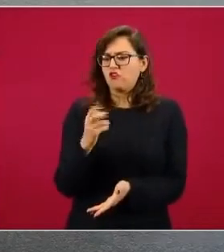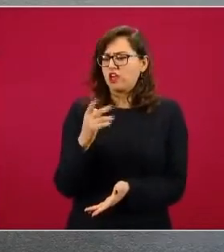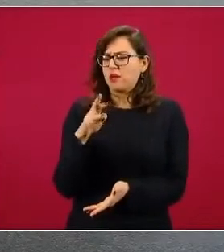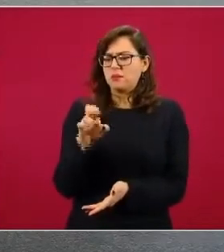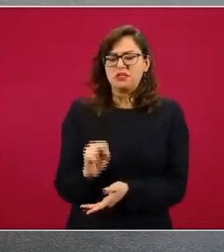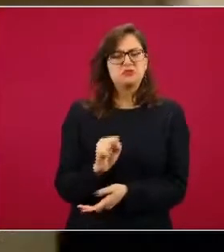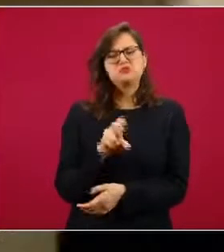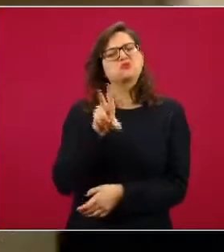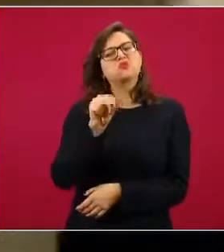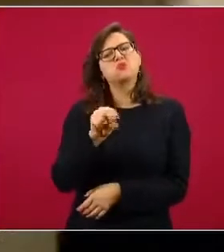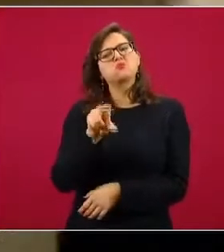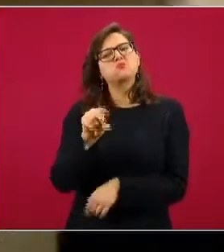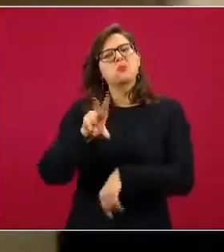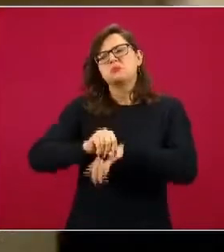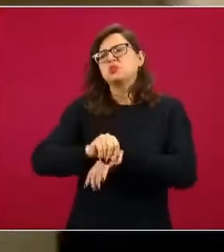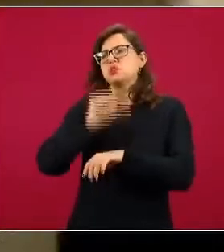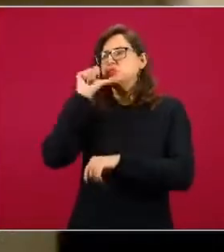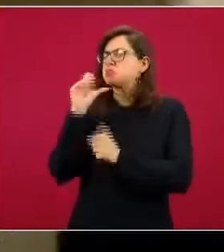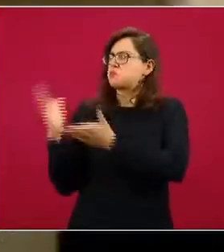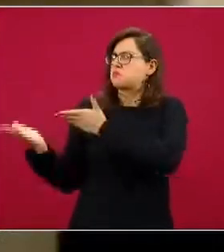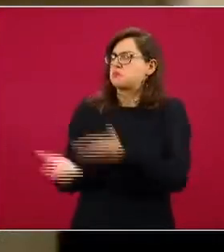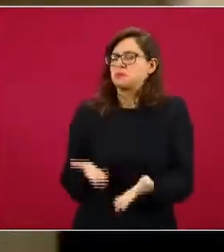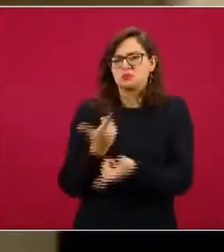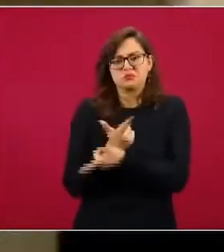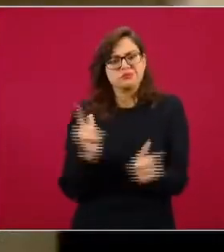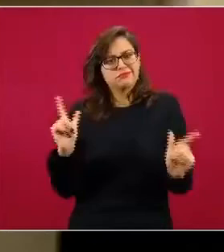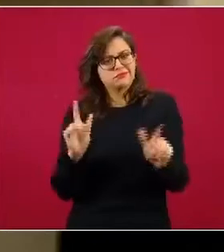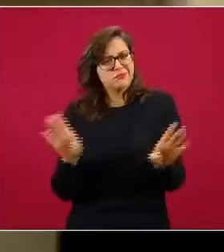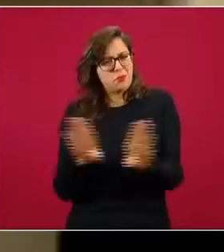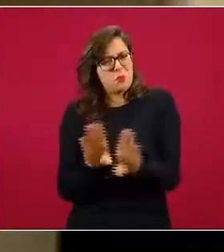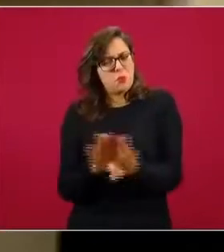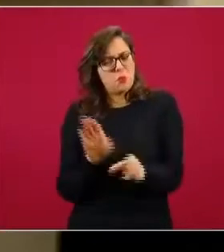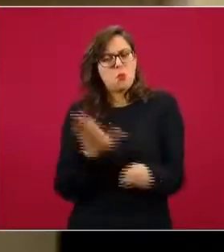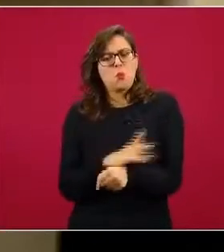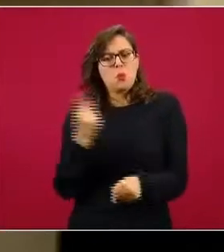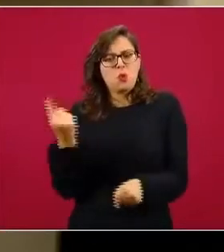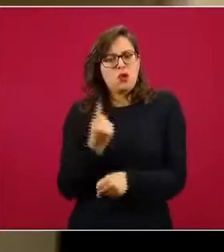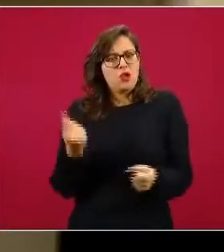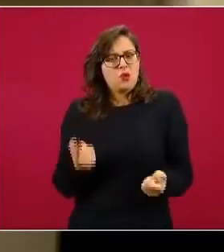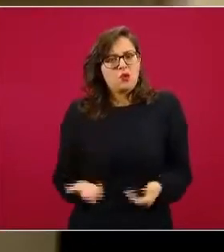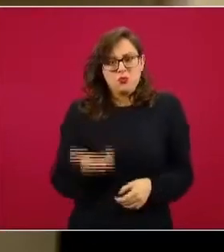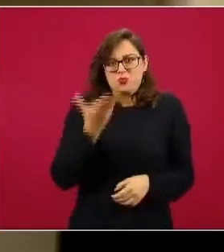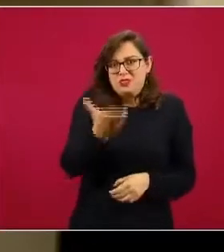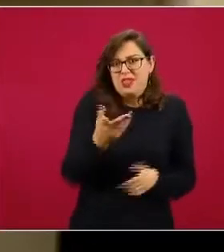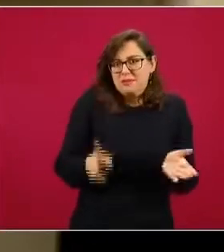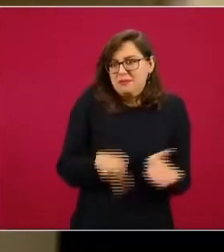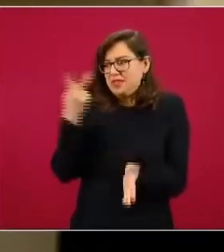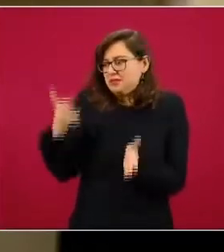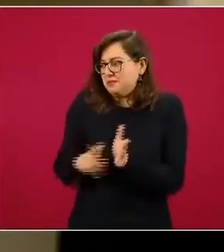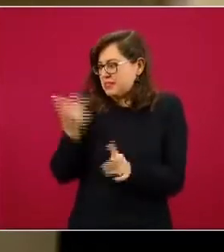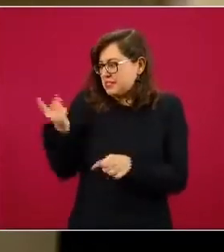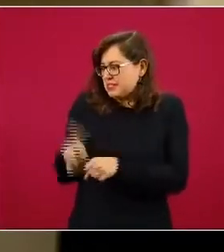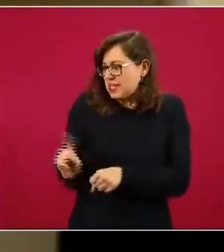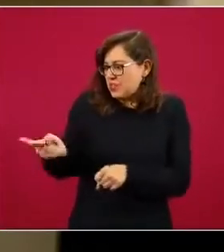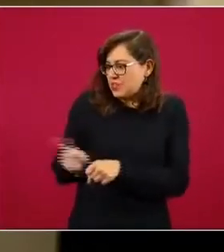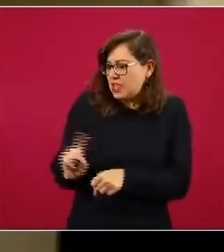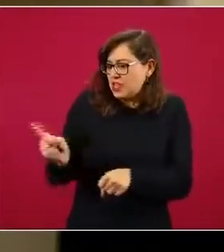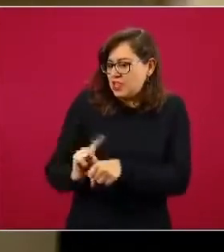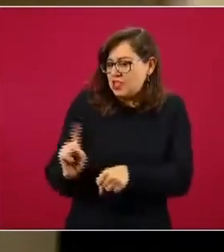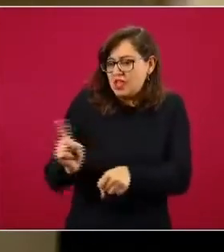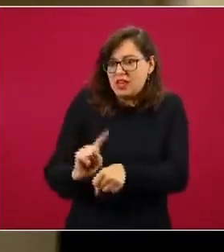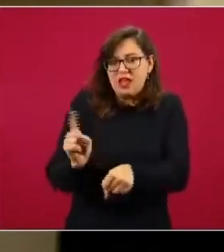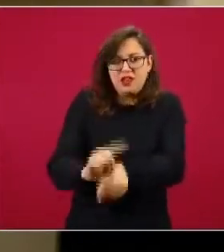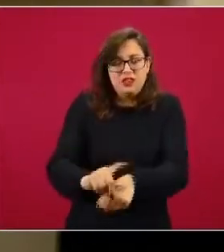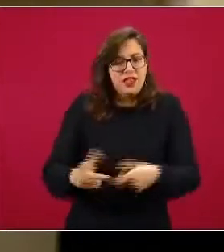días prácticamente que la COFEPRIS pues regula la calidad, seguridad y eficacia de los medicamentos. Ayer mismo lo mencionaba, que no por